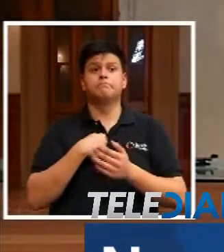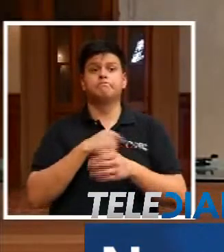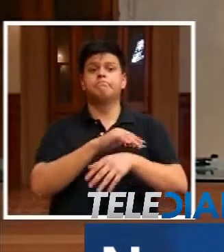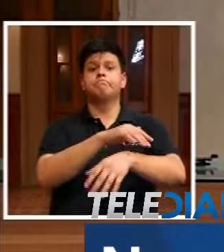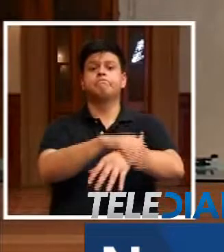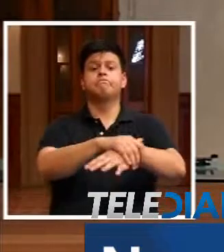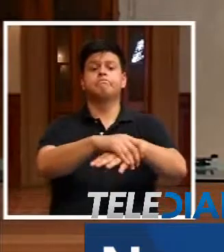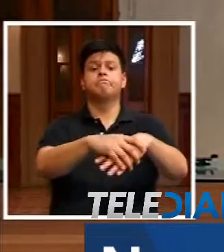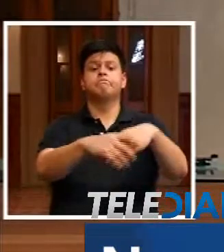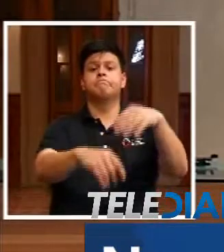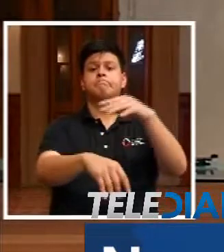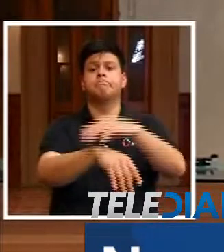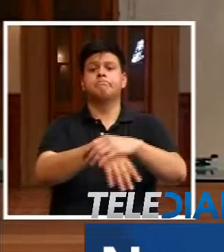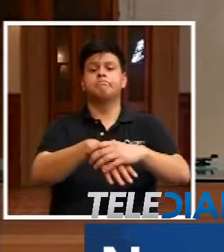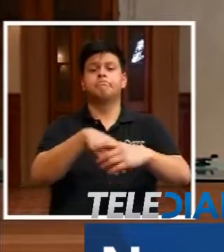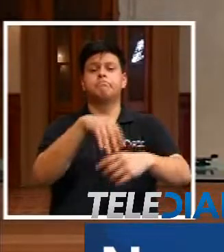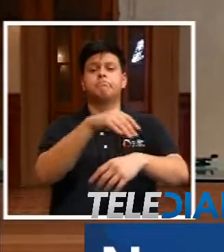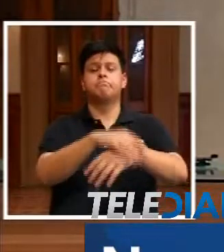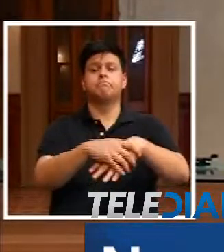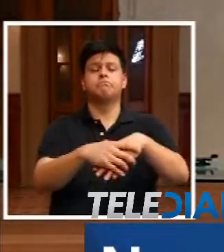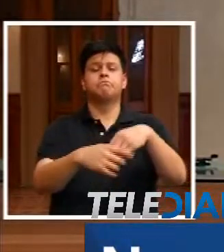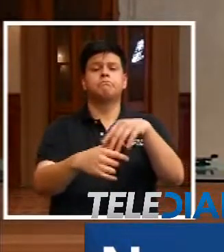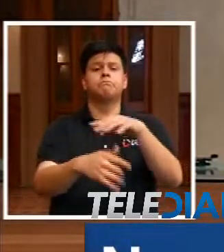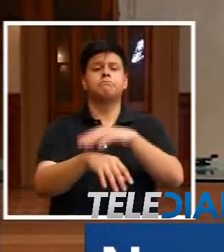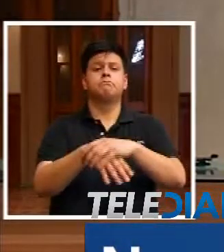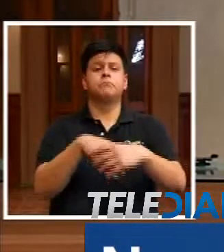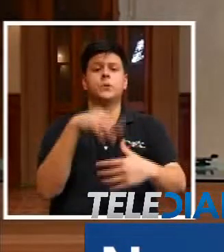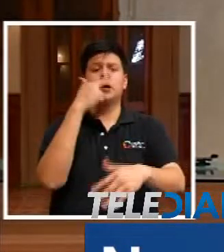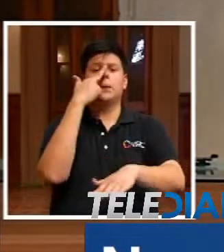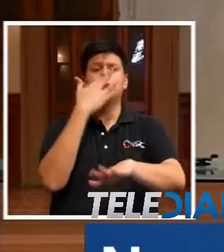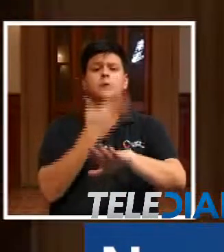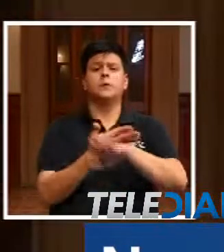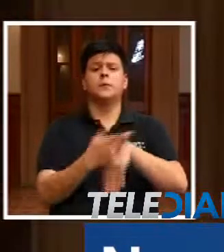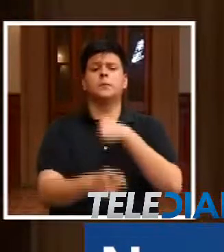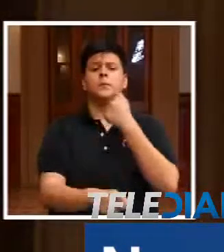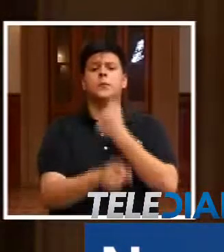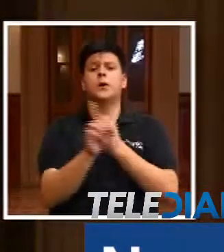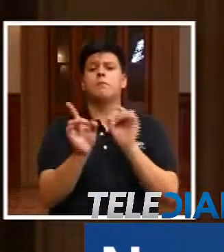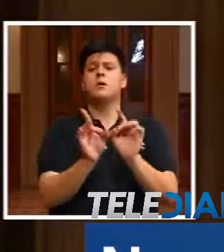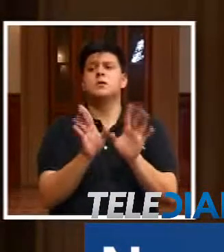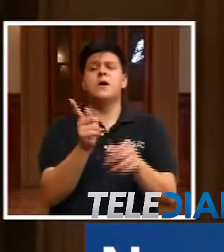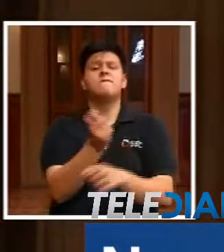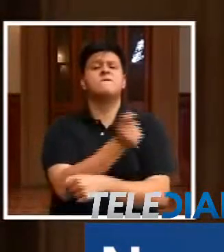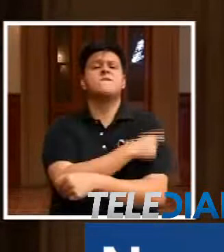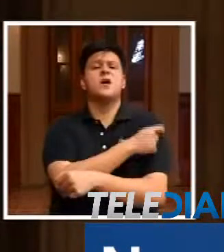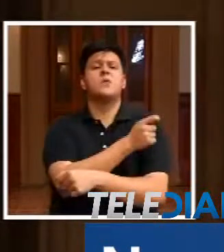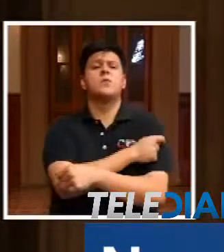la responsabilidad de los efectos que estas vacunas puedan